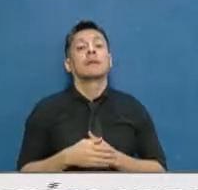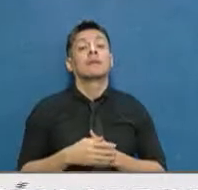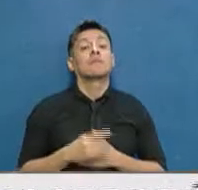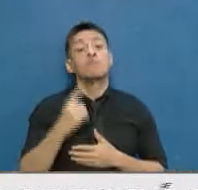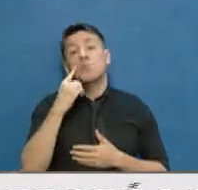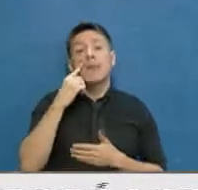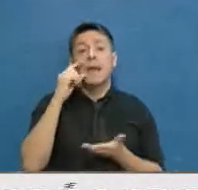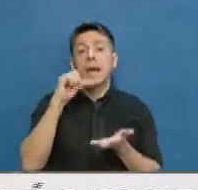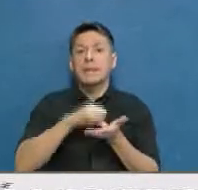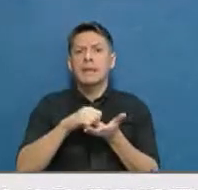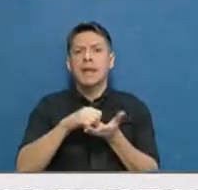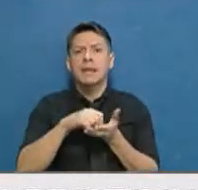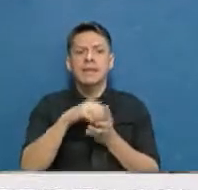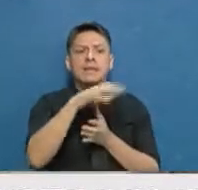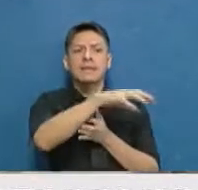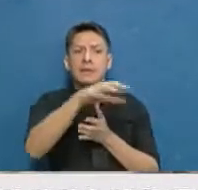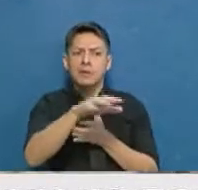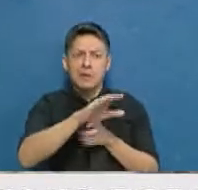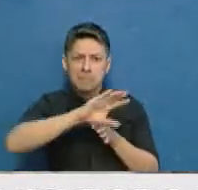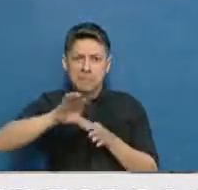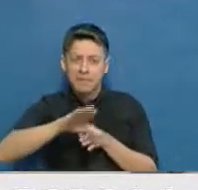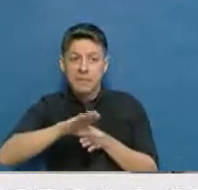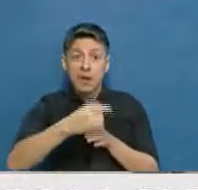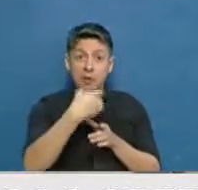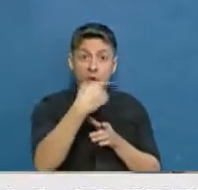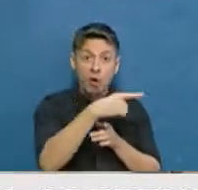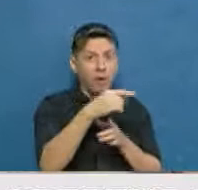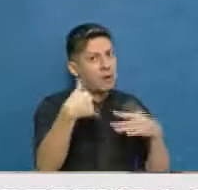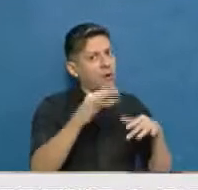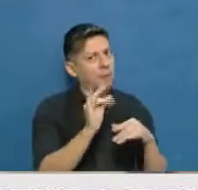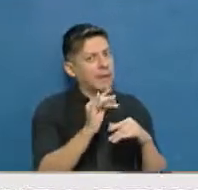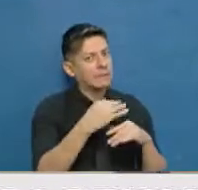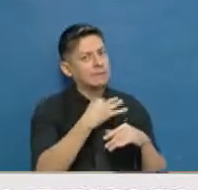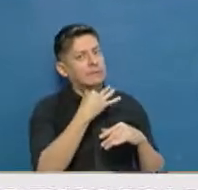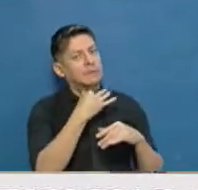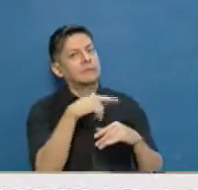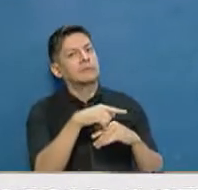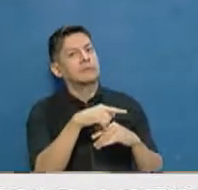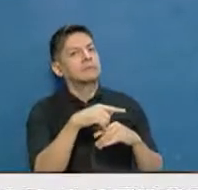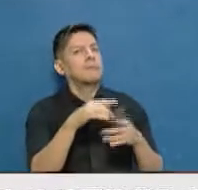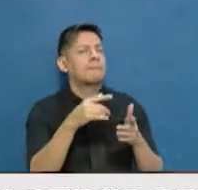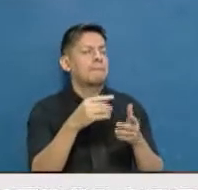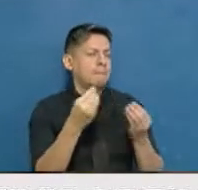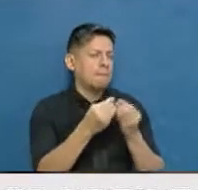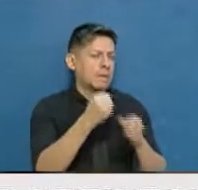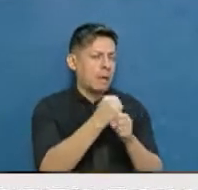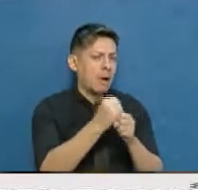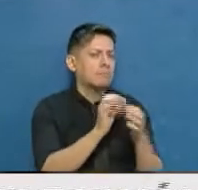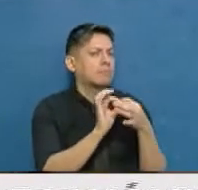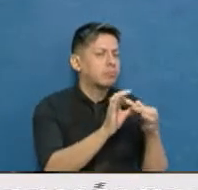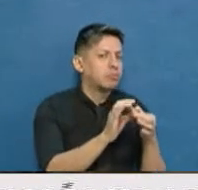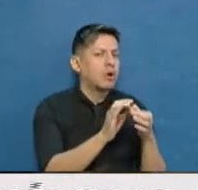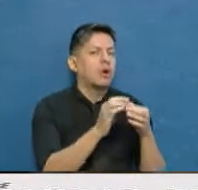de la afectación por la pandemia. En el rojo, los más complicados. Hay cerca de 1.000 actividades asociadas a hoteles, gimnasios,